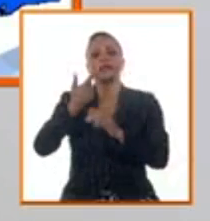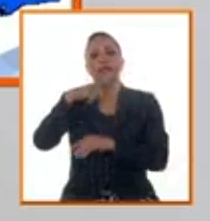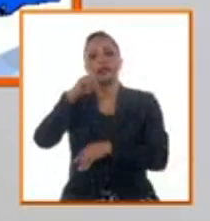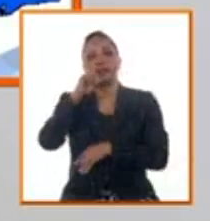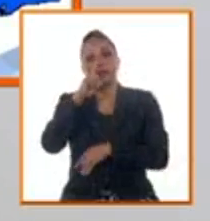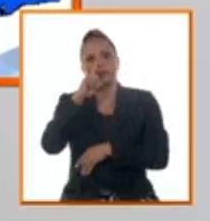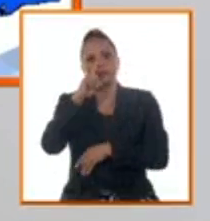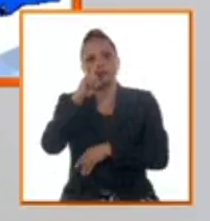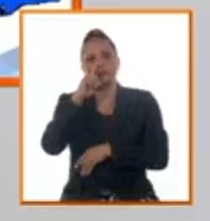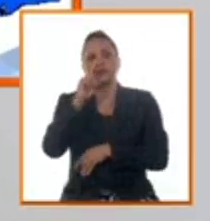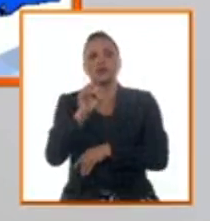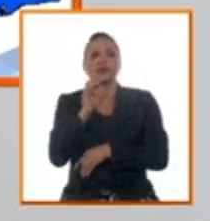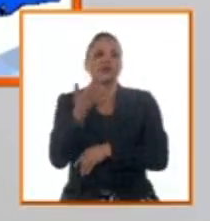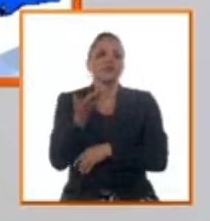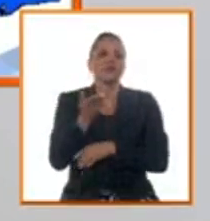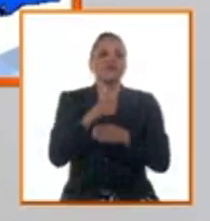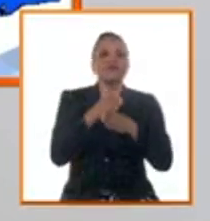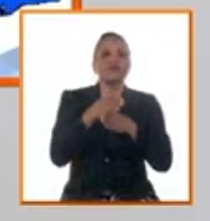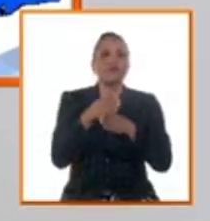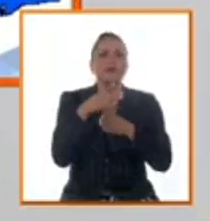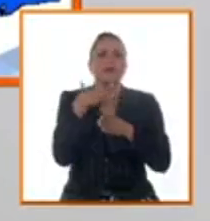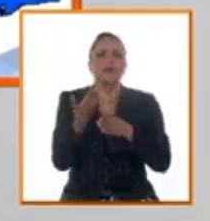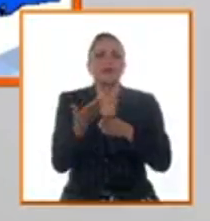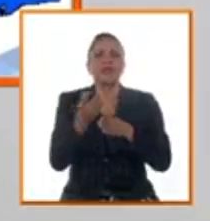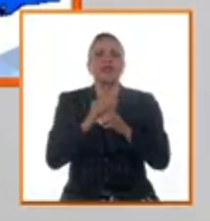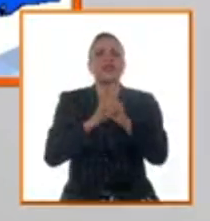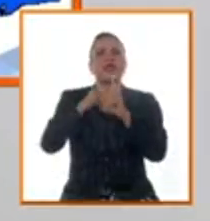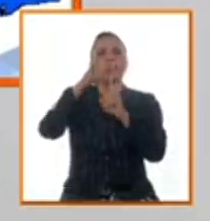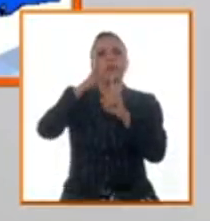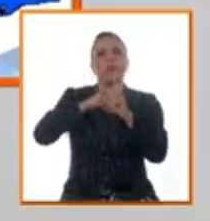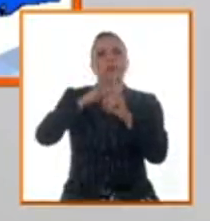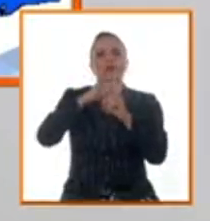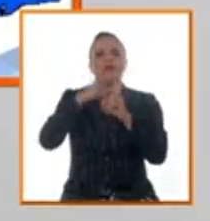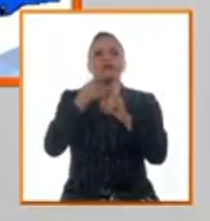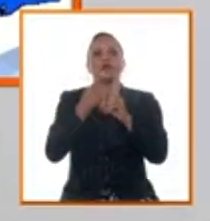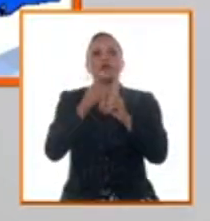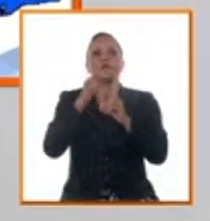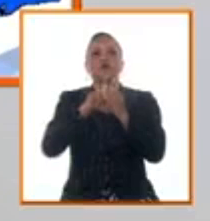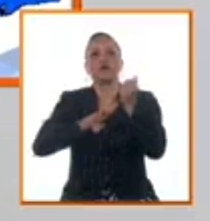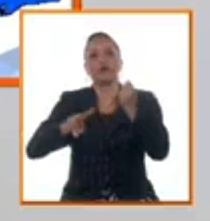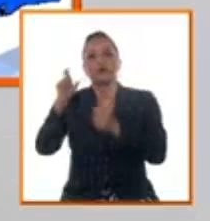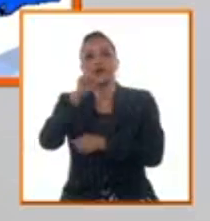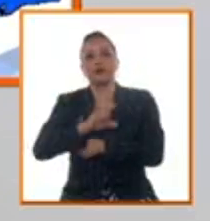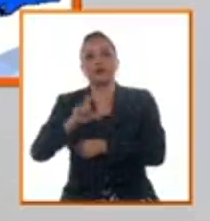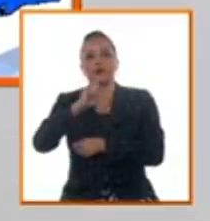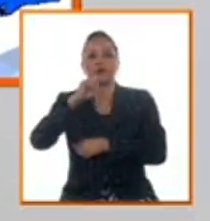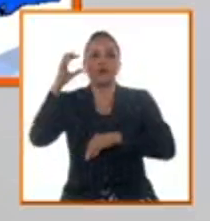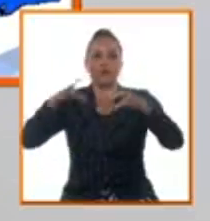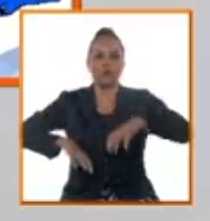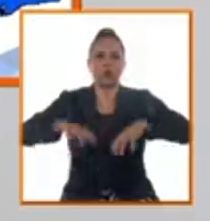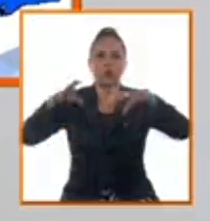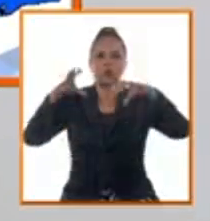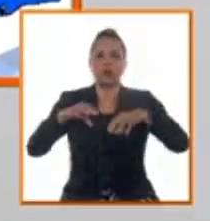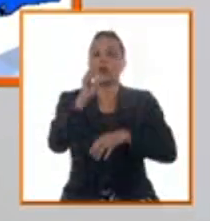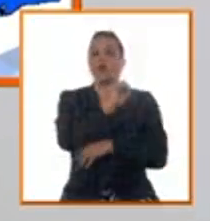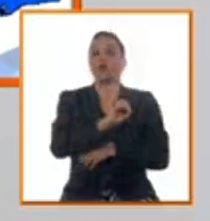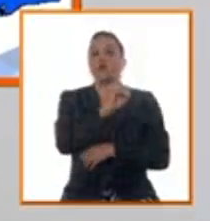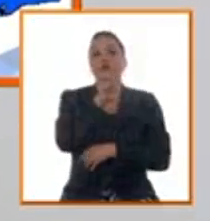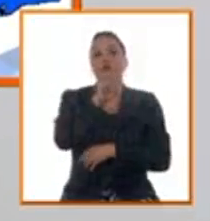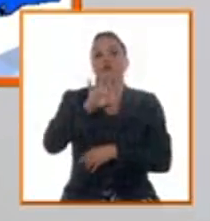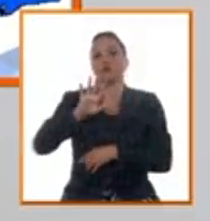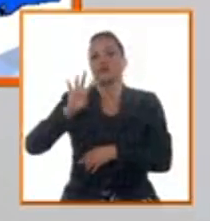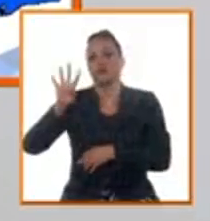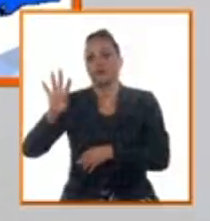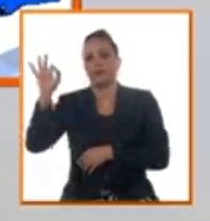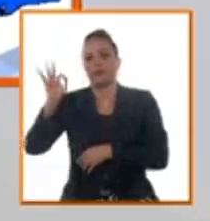está motivado fundamentalmente por los valores que acumula la provincia de Camagüey, y la región oriental pues ya alcanza un 154%.